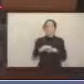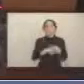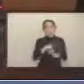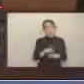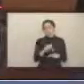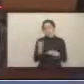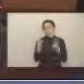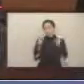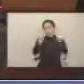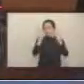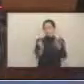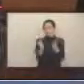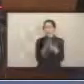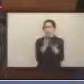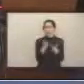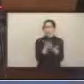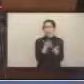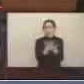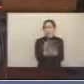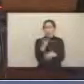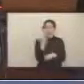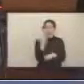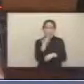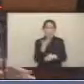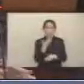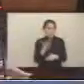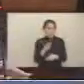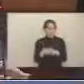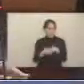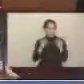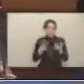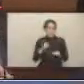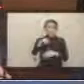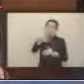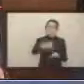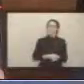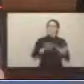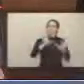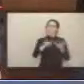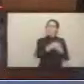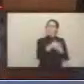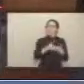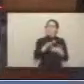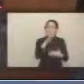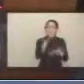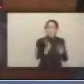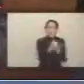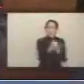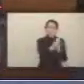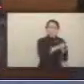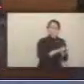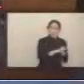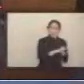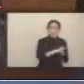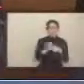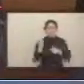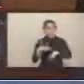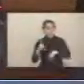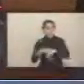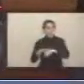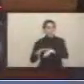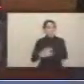a los libros de texto. Nos pide 10 millones para la gratuidad, justo también cuando el Gobierno